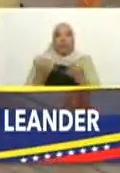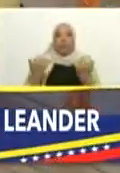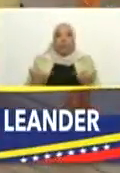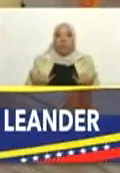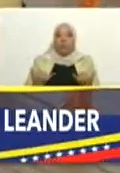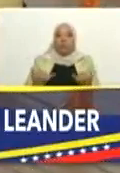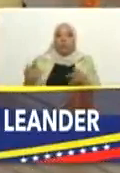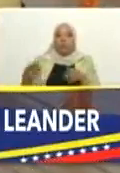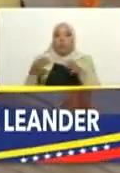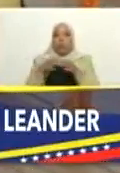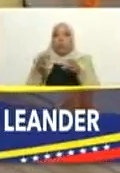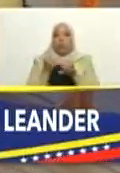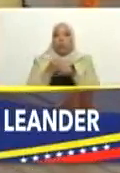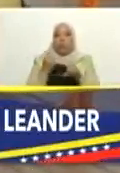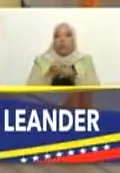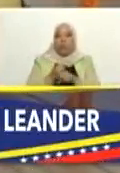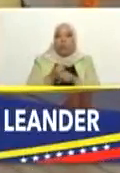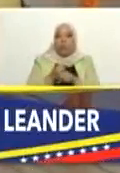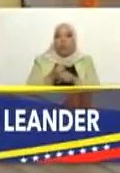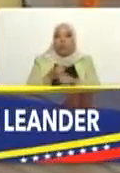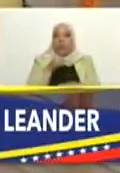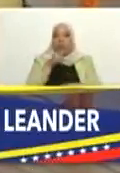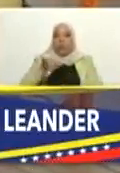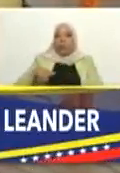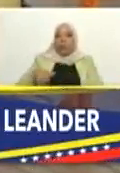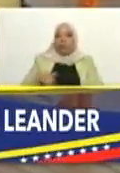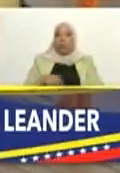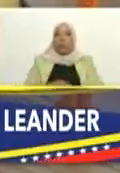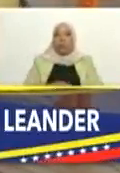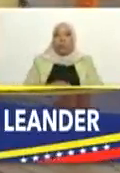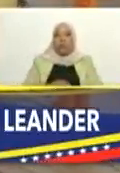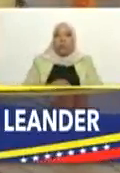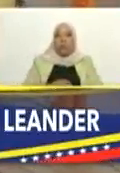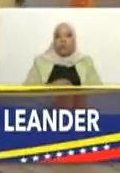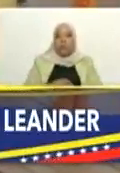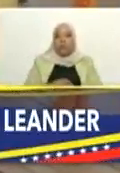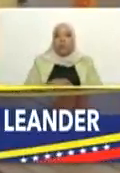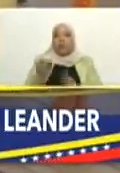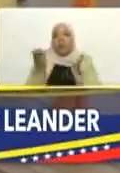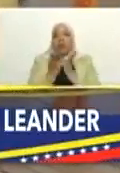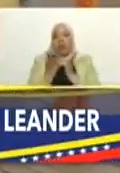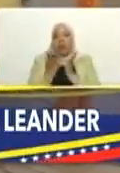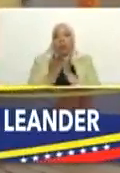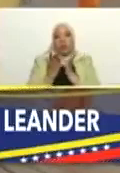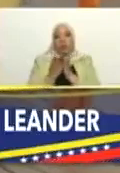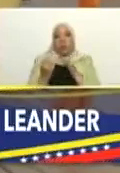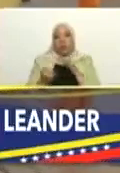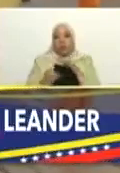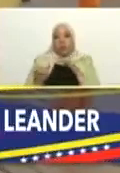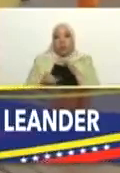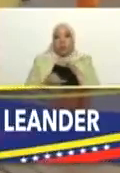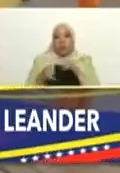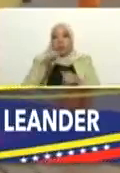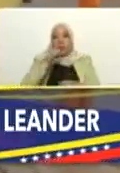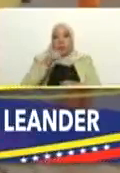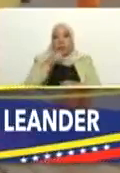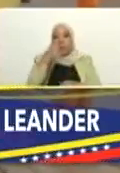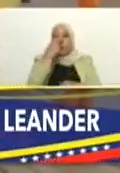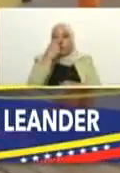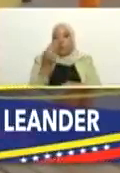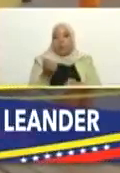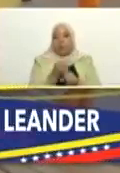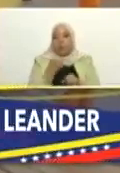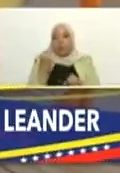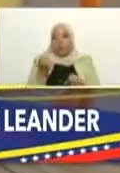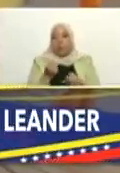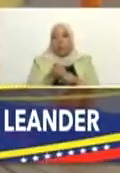un equipo que va a estar guiando. Estamos ya en articulación con las escuelas, con las instituciones educativas, para traer visitas guiadas de